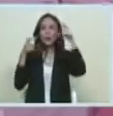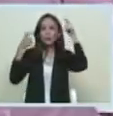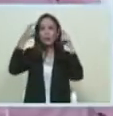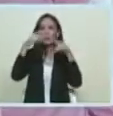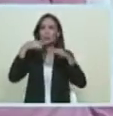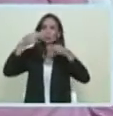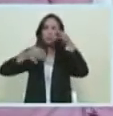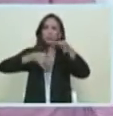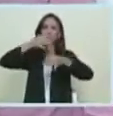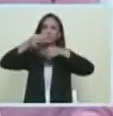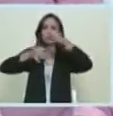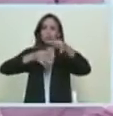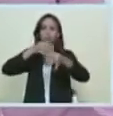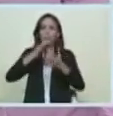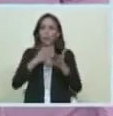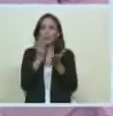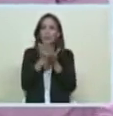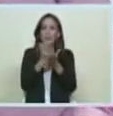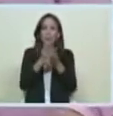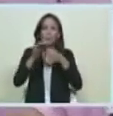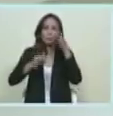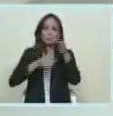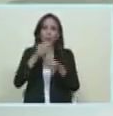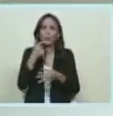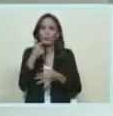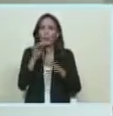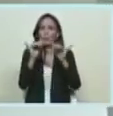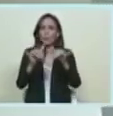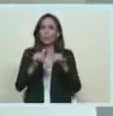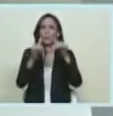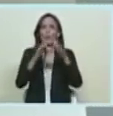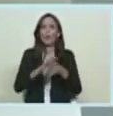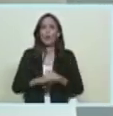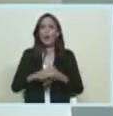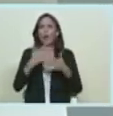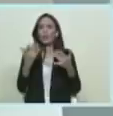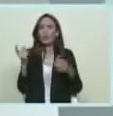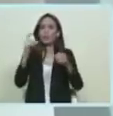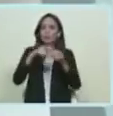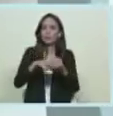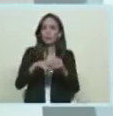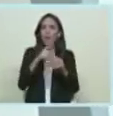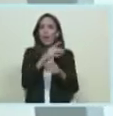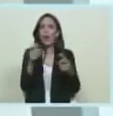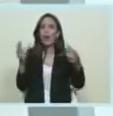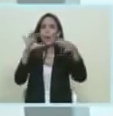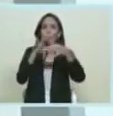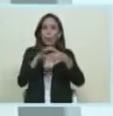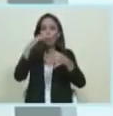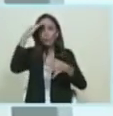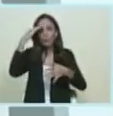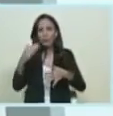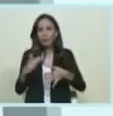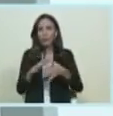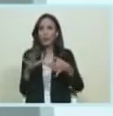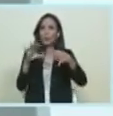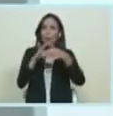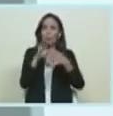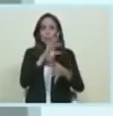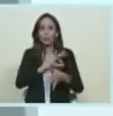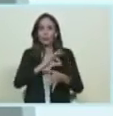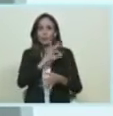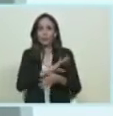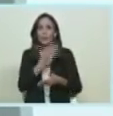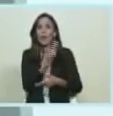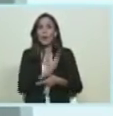usted también nos lo dice con frecuencia. Esto forma parte también de la Unión Cívico-Militar. Acá tenemos nosotros al